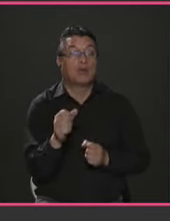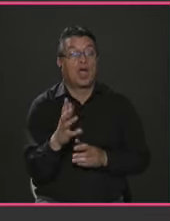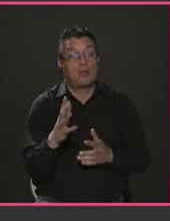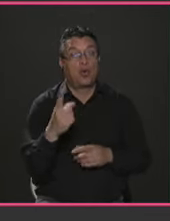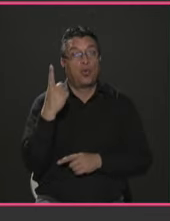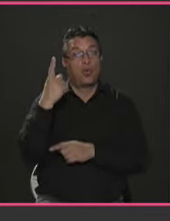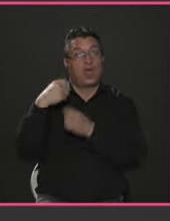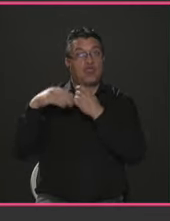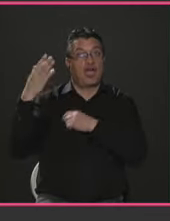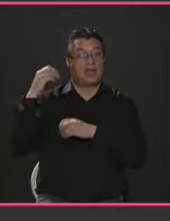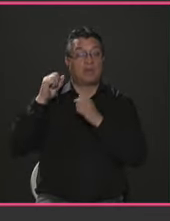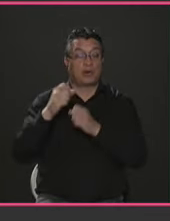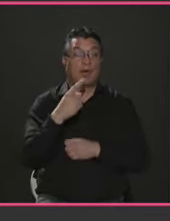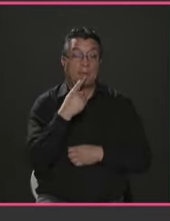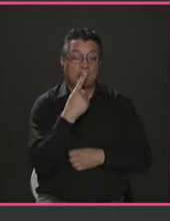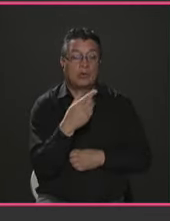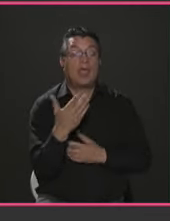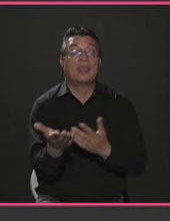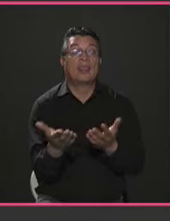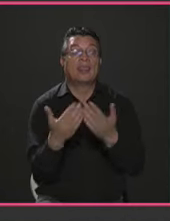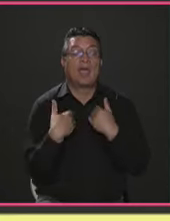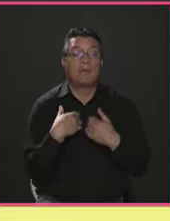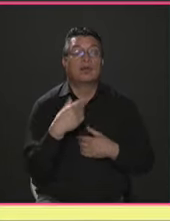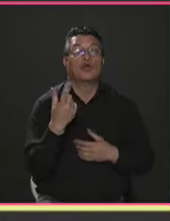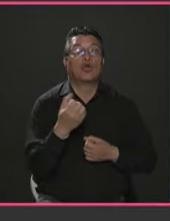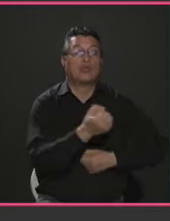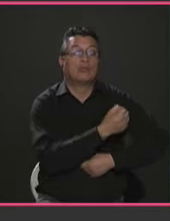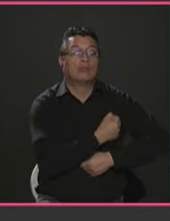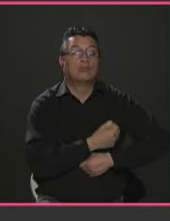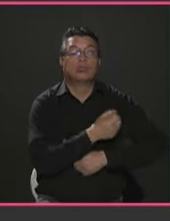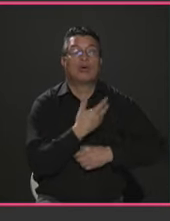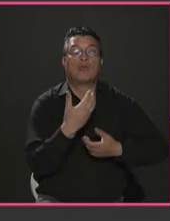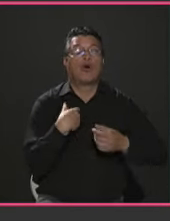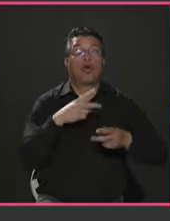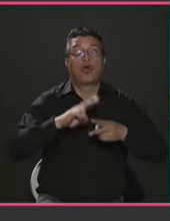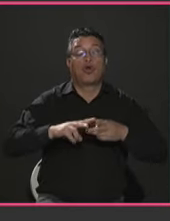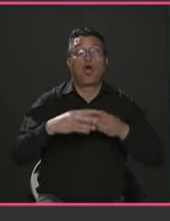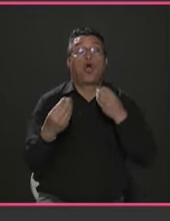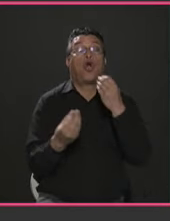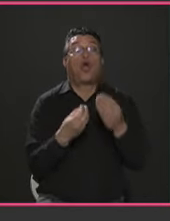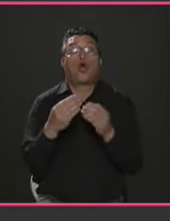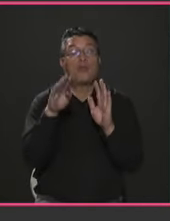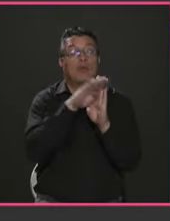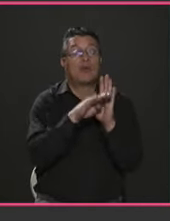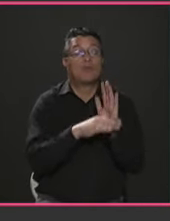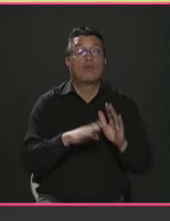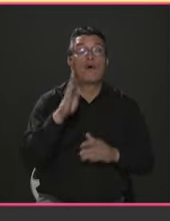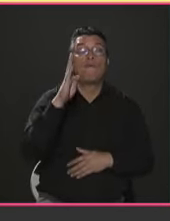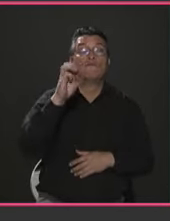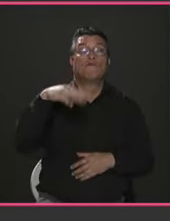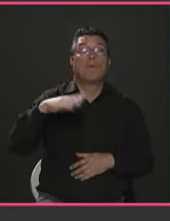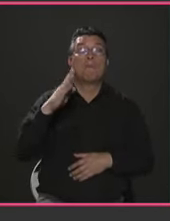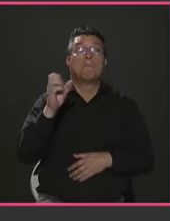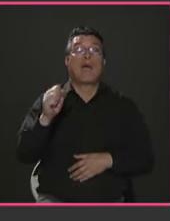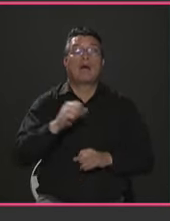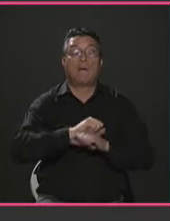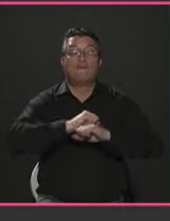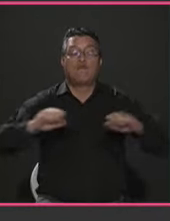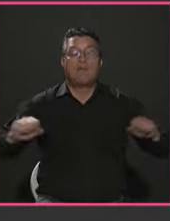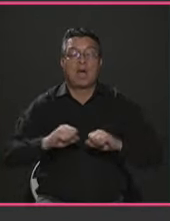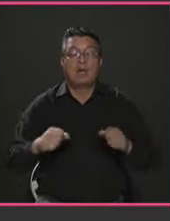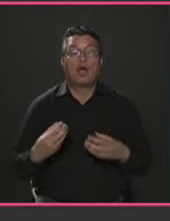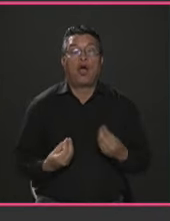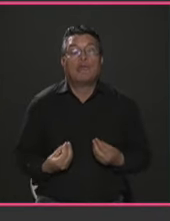quizás un año atrás sí chpt Dame por favor la receta de cómo puedo hacer una bomba seguramente Ahora les va a decir No no estoy autorizado seguramente al